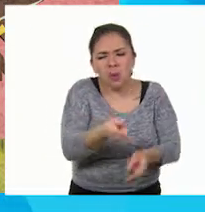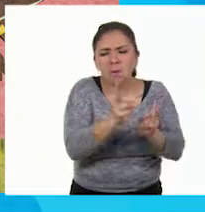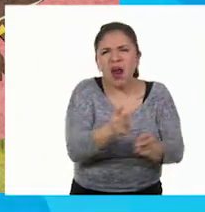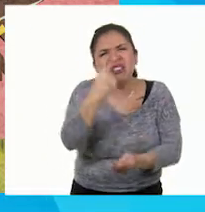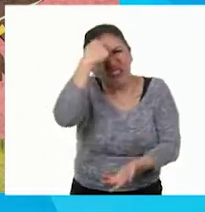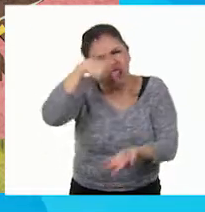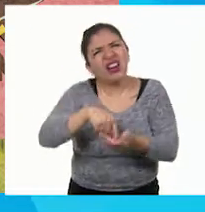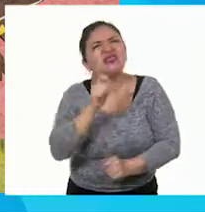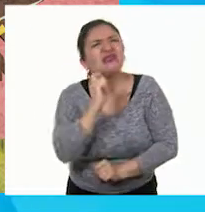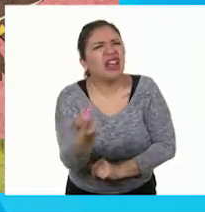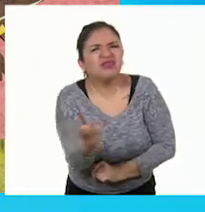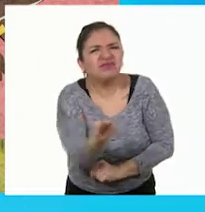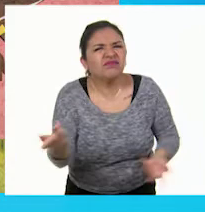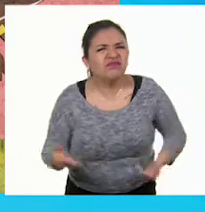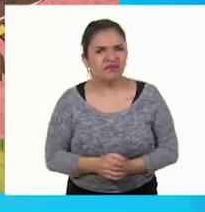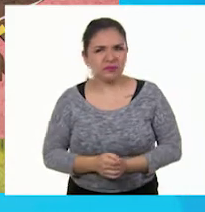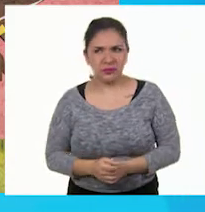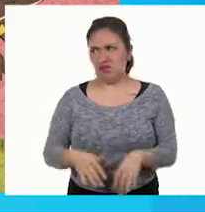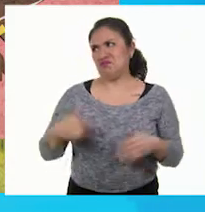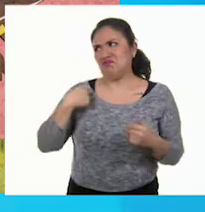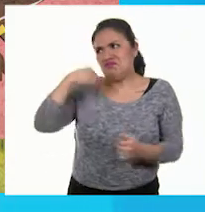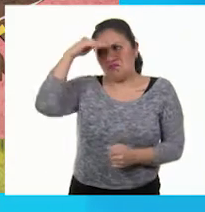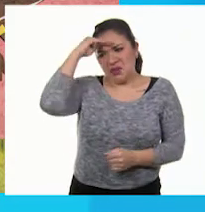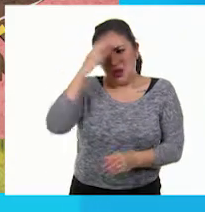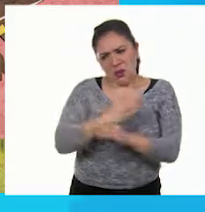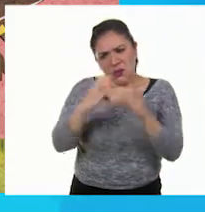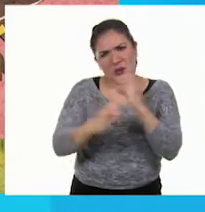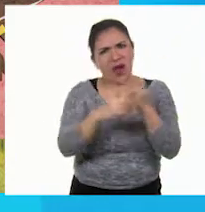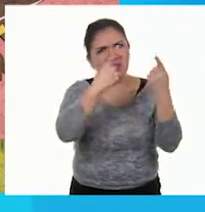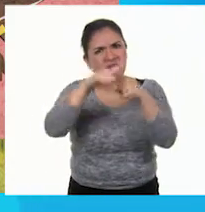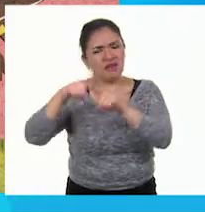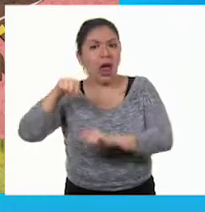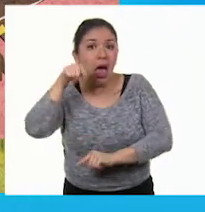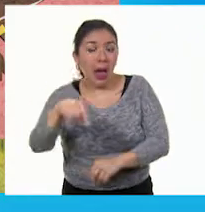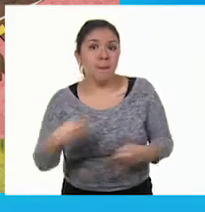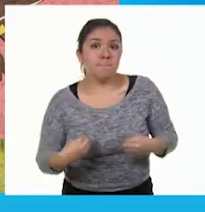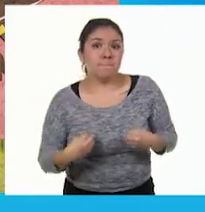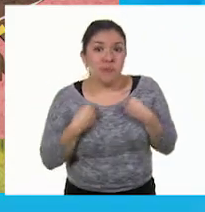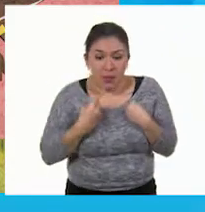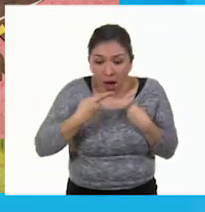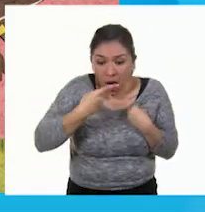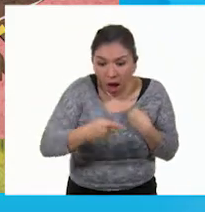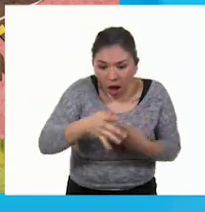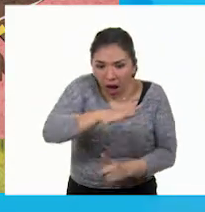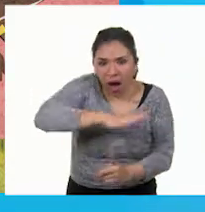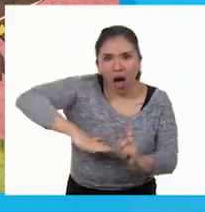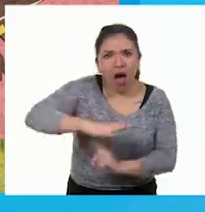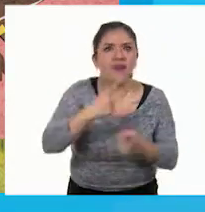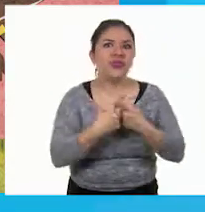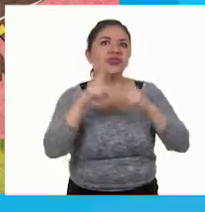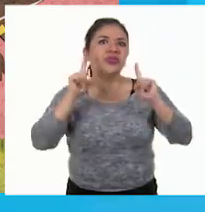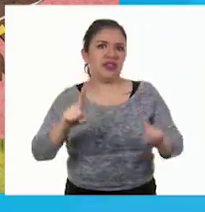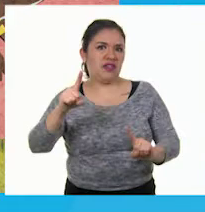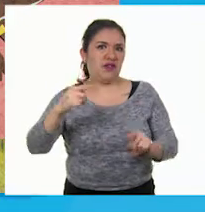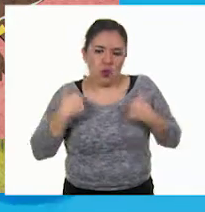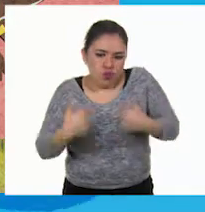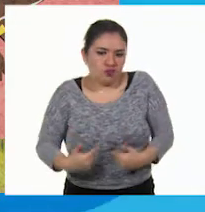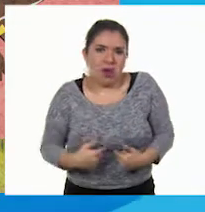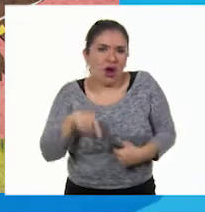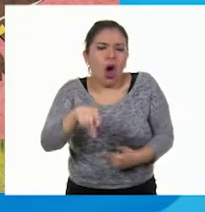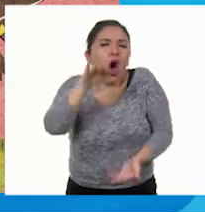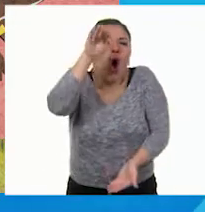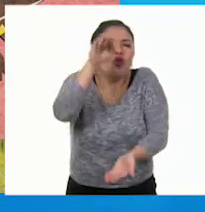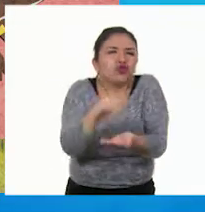Uy, de tantas cosas, maestra. Imagínese, cuéntamelo todo. Ellos viven en un universo distinto al nuestro. Ajá. ¿No? Porque